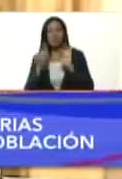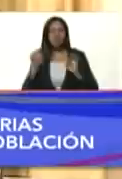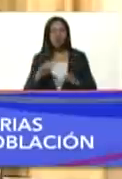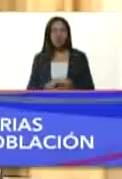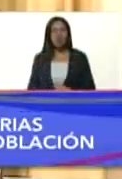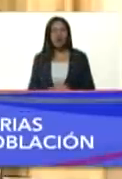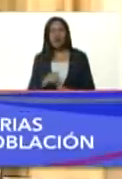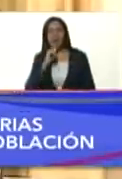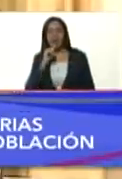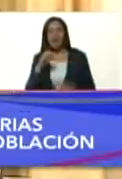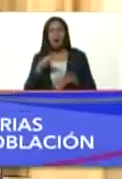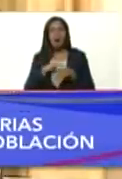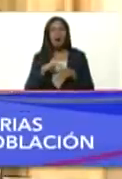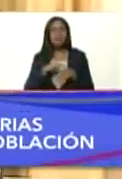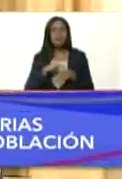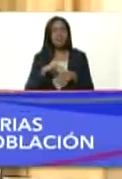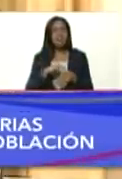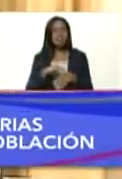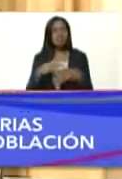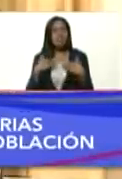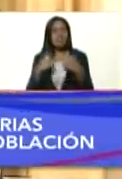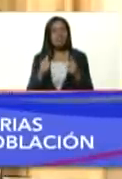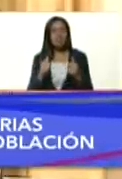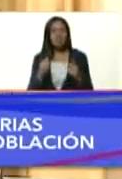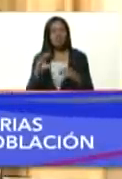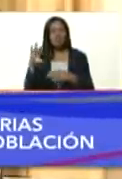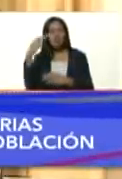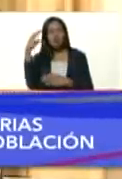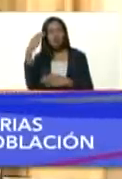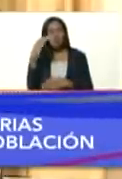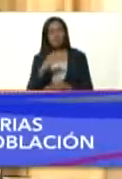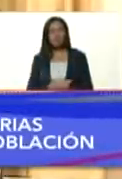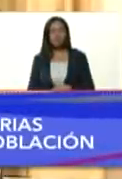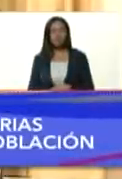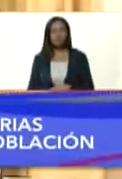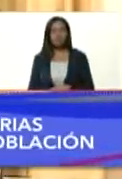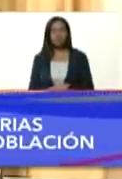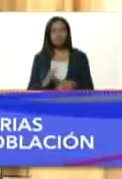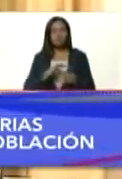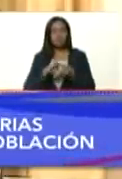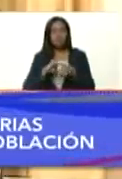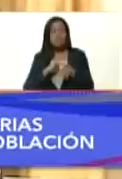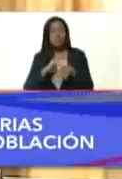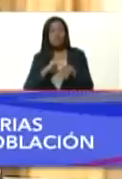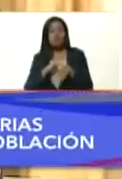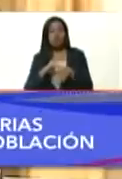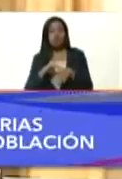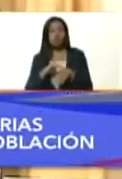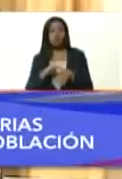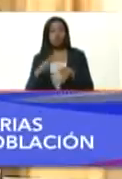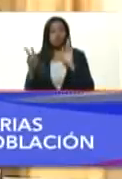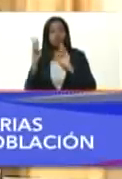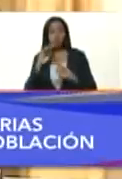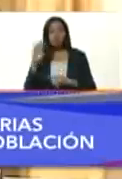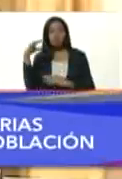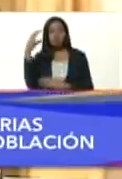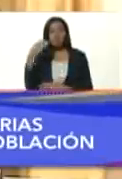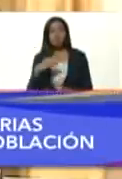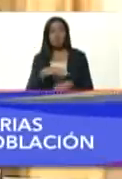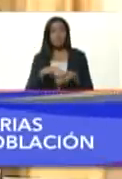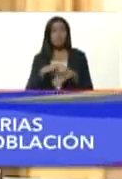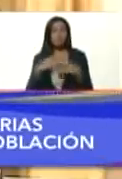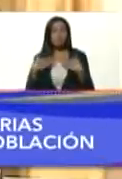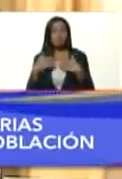entre el ministro de la Salud de Colombia, el ministro de Sanidad de Colombia y el ministro